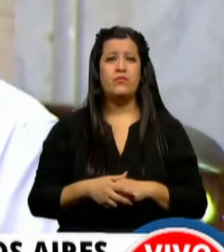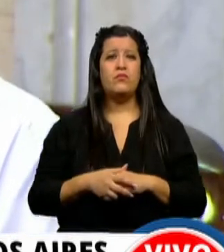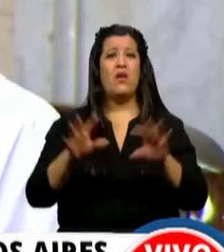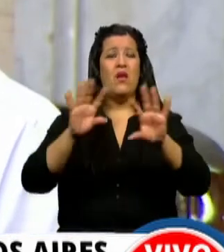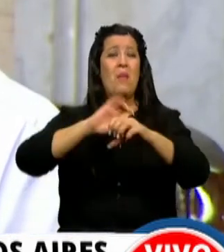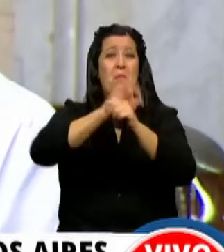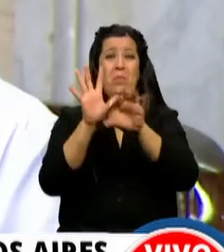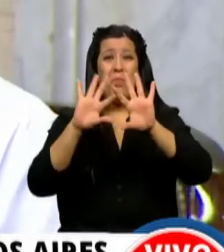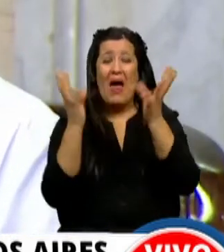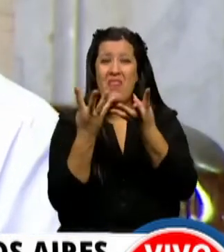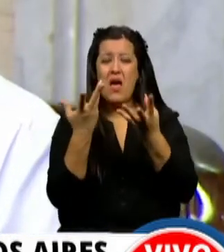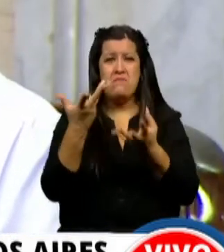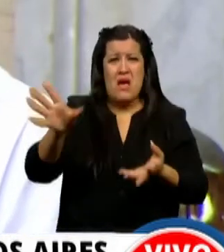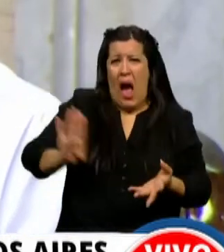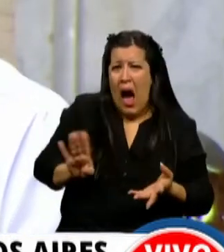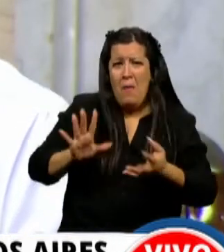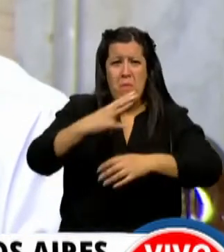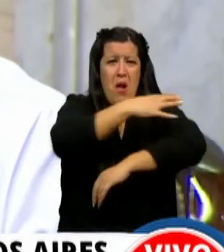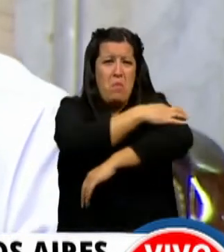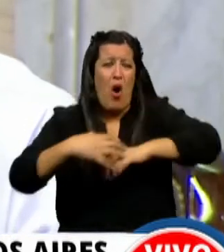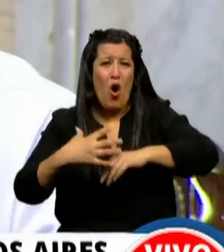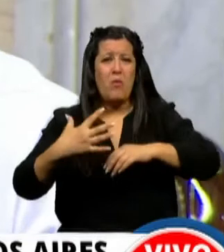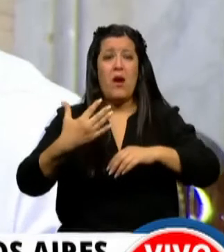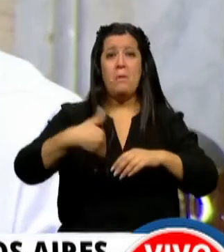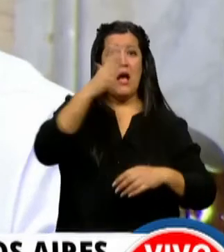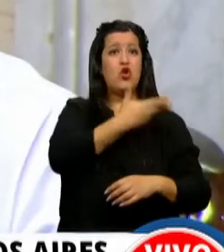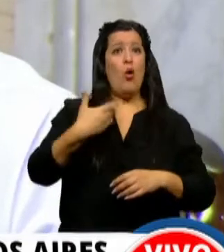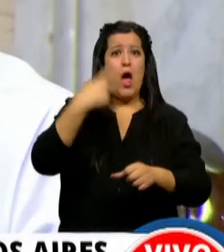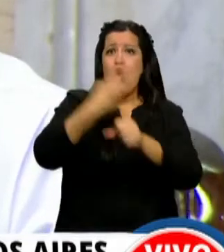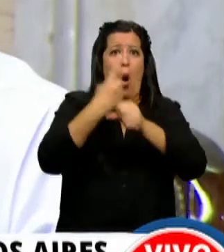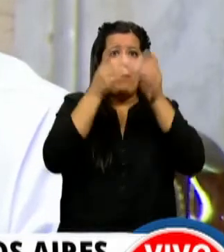pandemia del hambre, en el hambre, la pobreza, la prioridad del gobierno sea